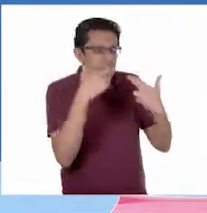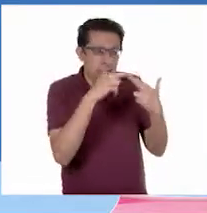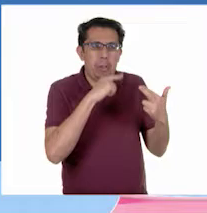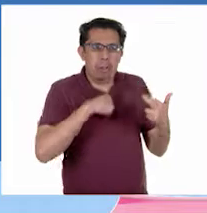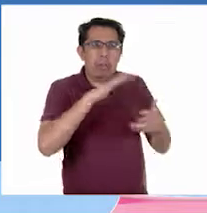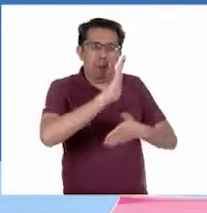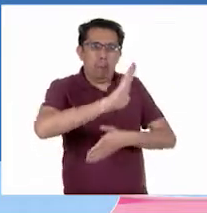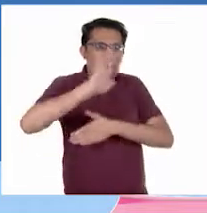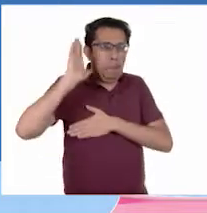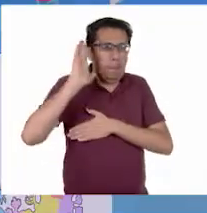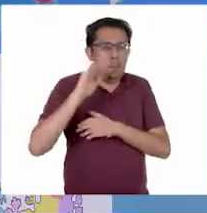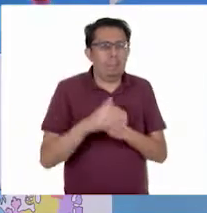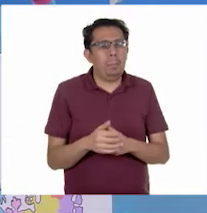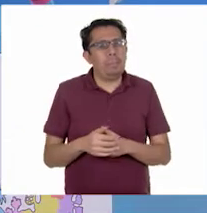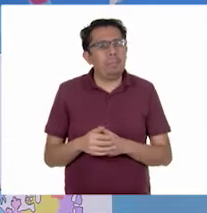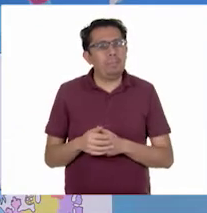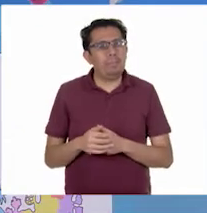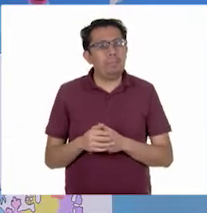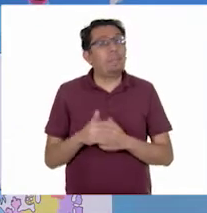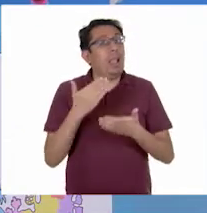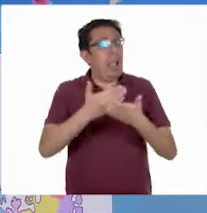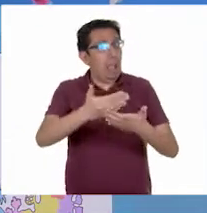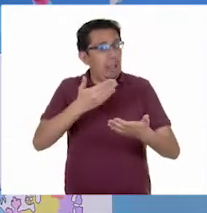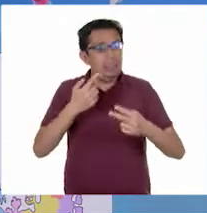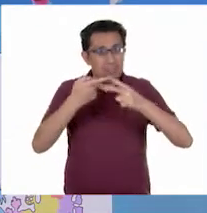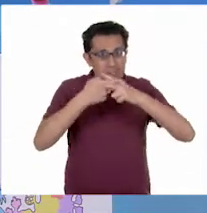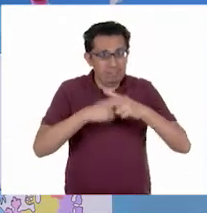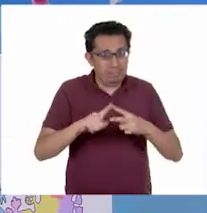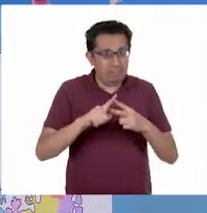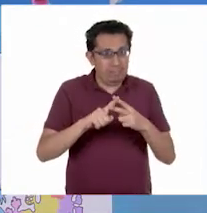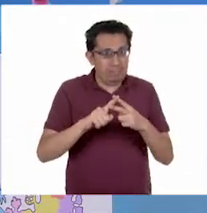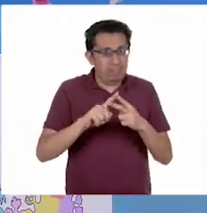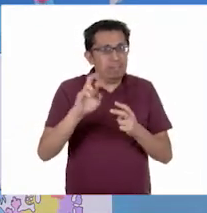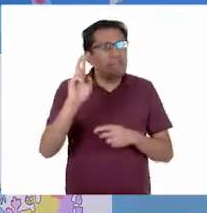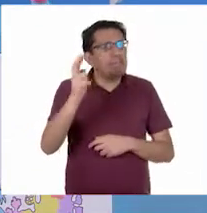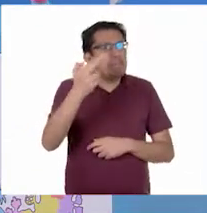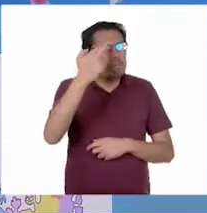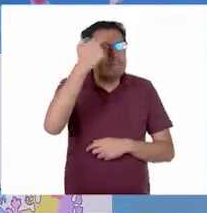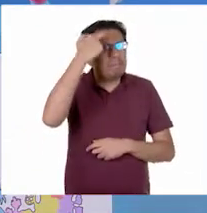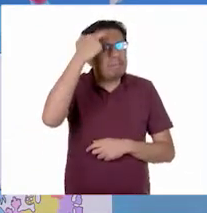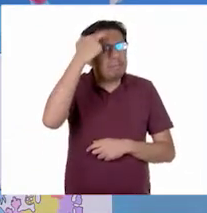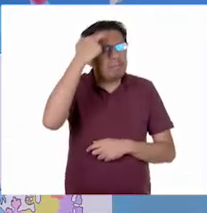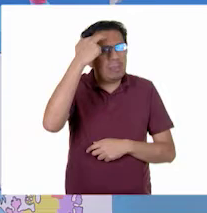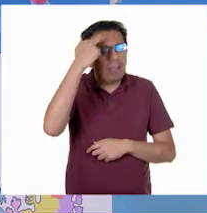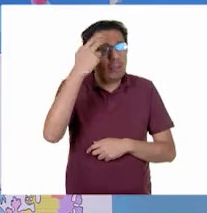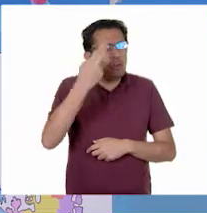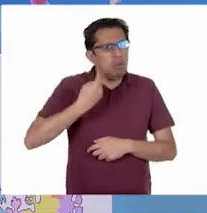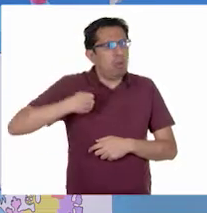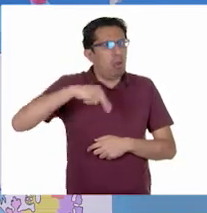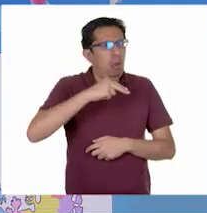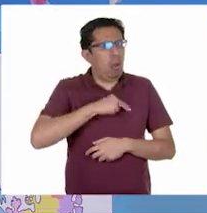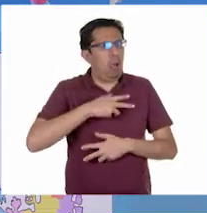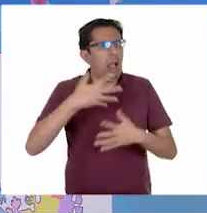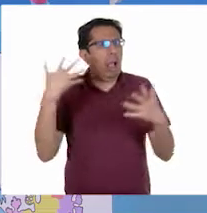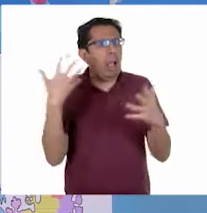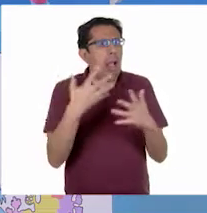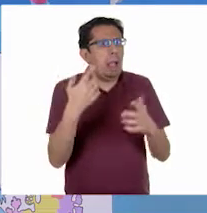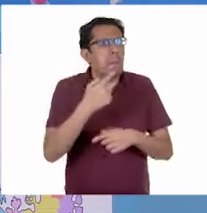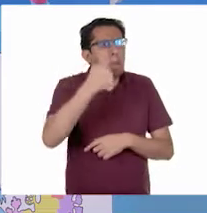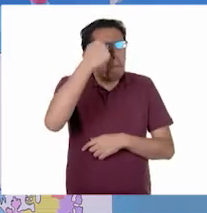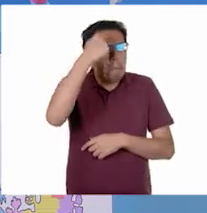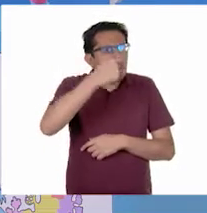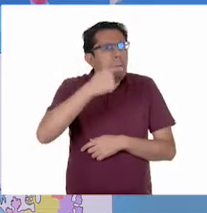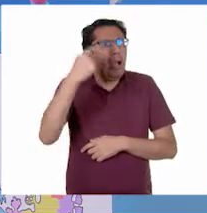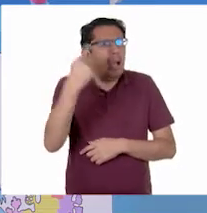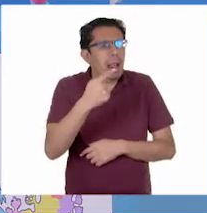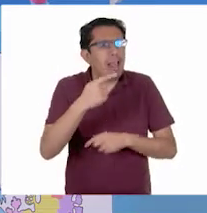¡Prometido! Perfecto, pues antes de iniciar, recordemos el propósito de todo lo que hacemos y, en este caso, sobre